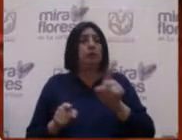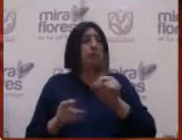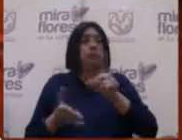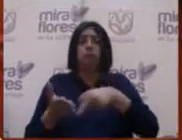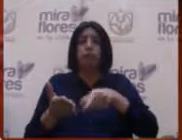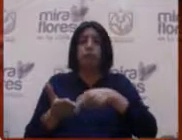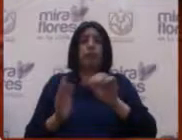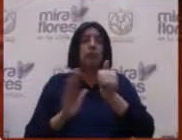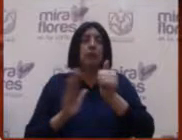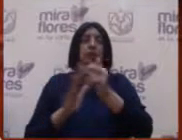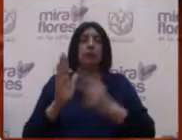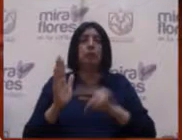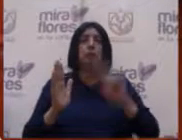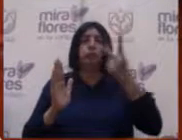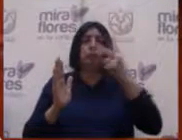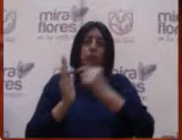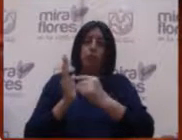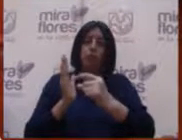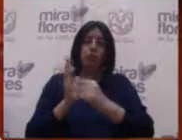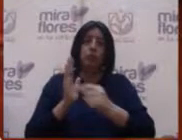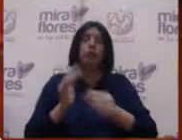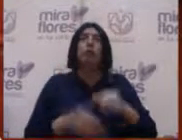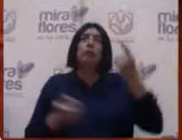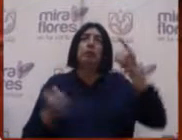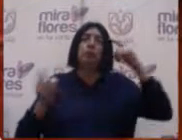el artículo segundo del acuerdo de consejo número